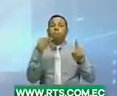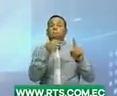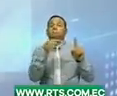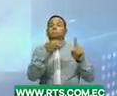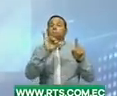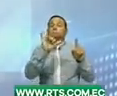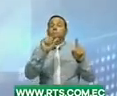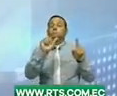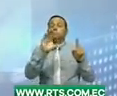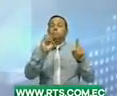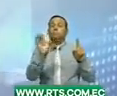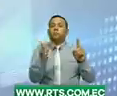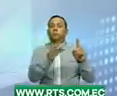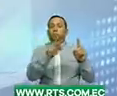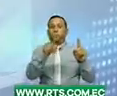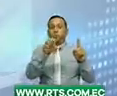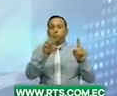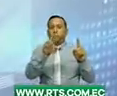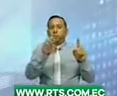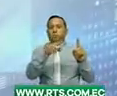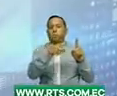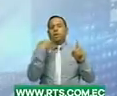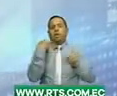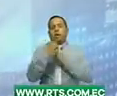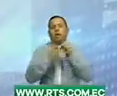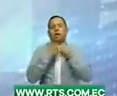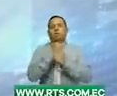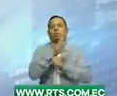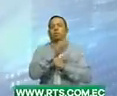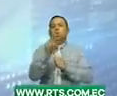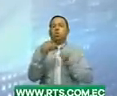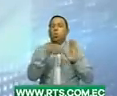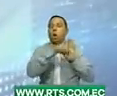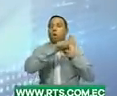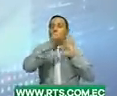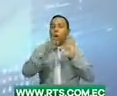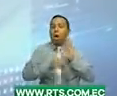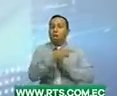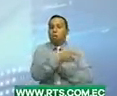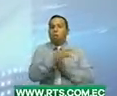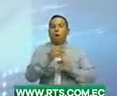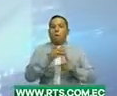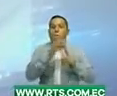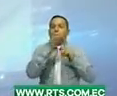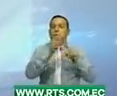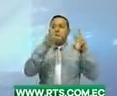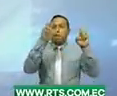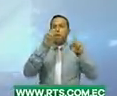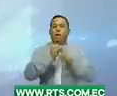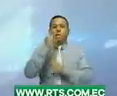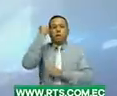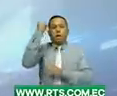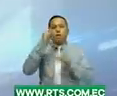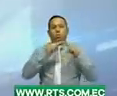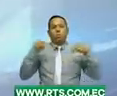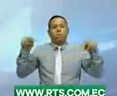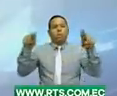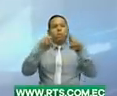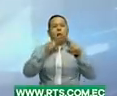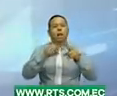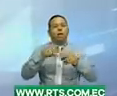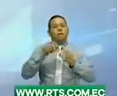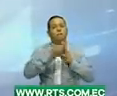Guartambel, 51 años, político, doctor en jurisprudencia especializado en derecho ambiental, penal y justicia